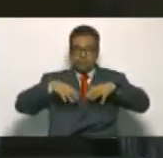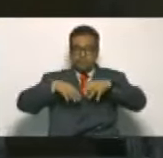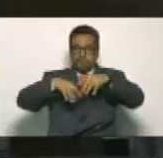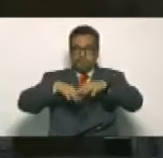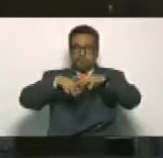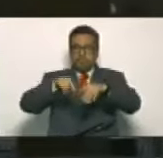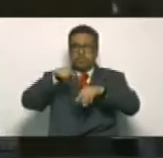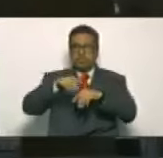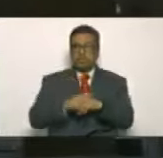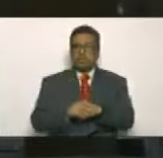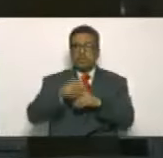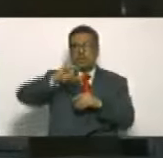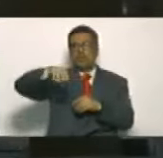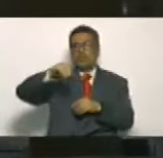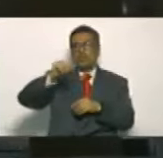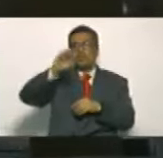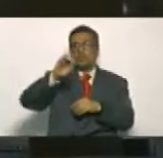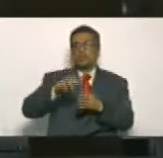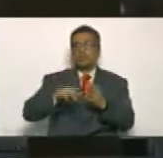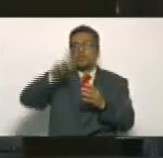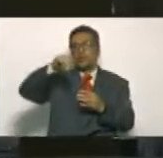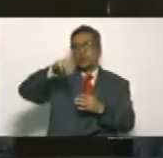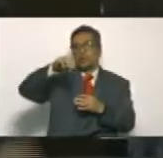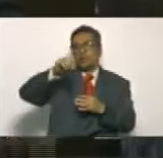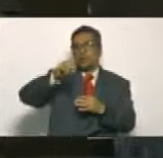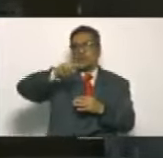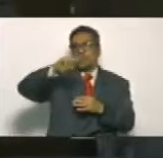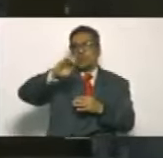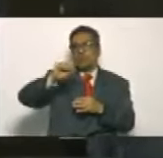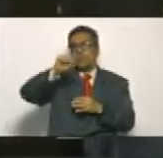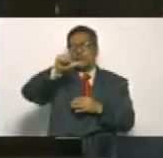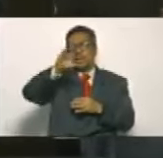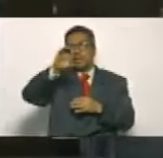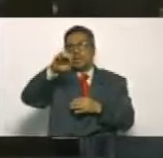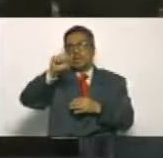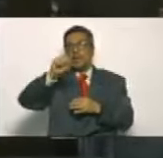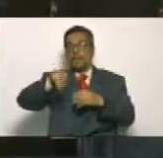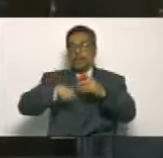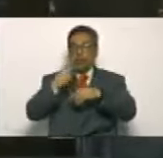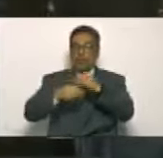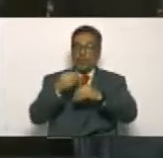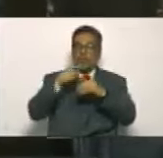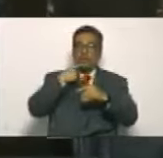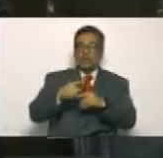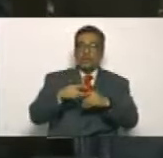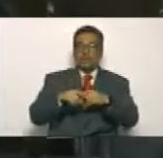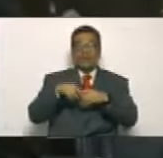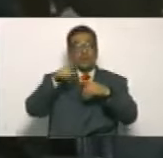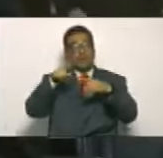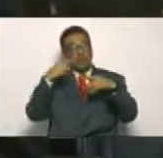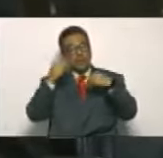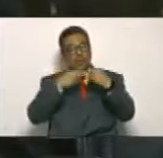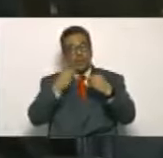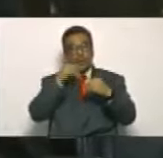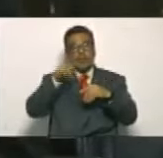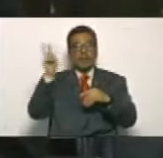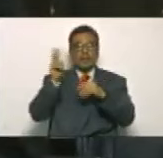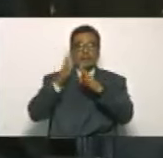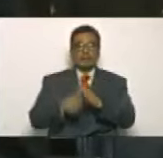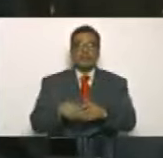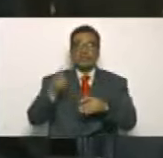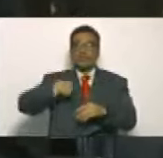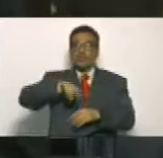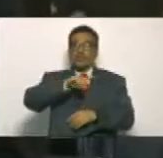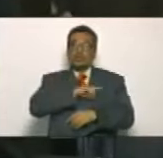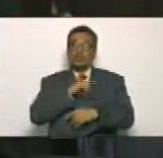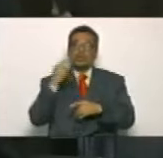de José Tomás Morales, y allí nosotros pudimos reivindicar el ejercicio patriota de la juventud venezolana, la cual